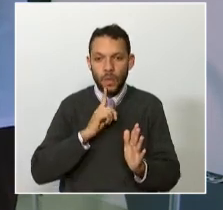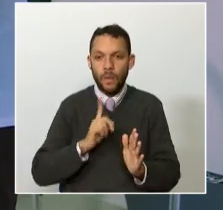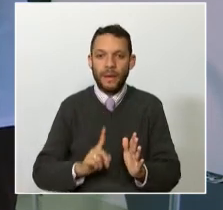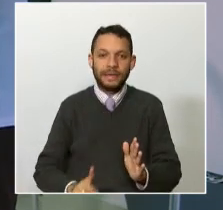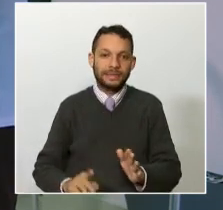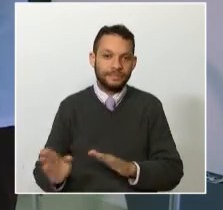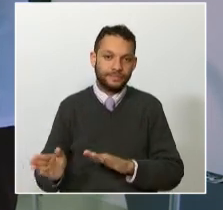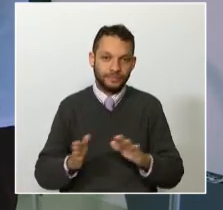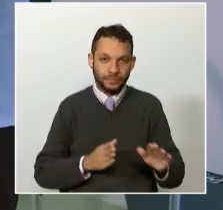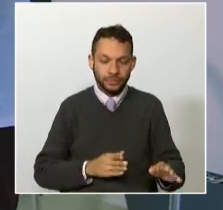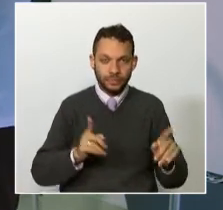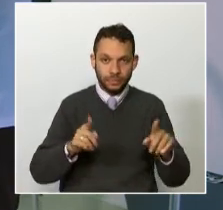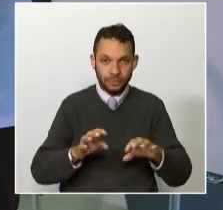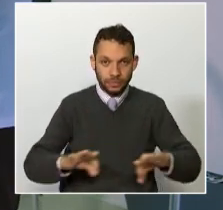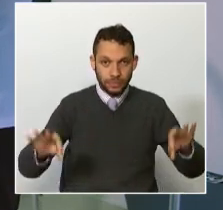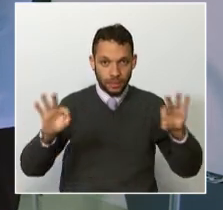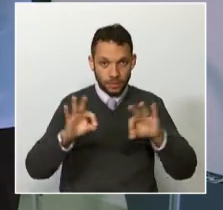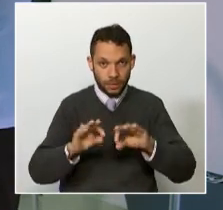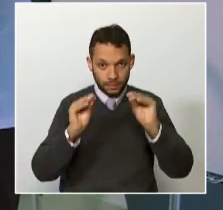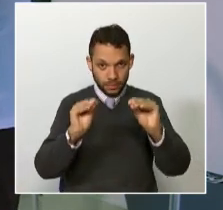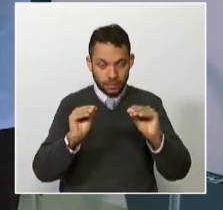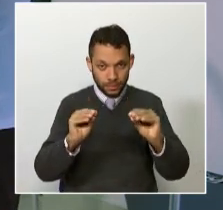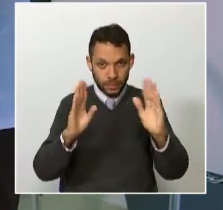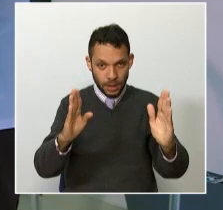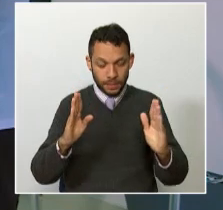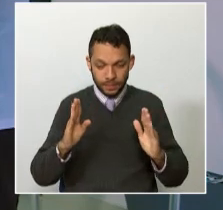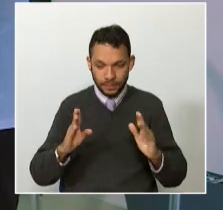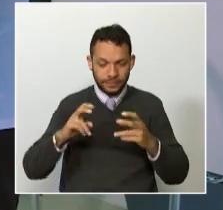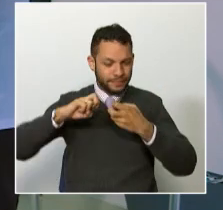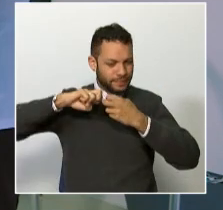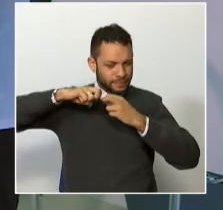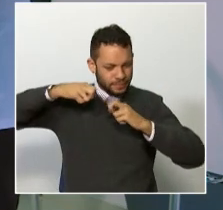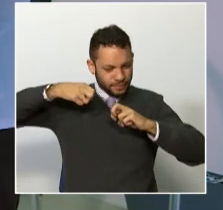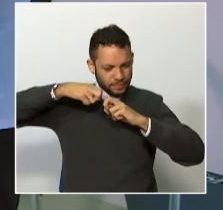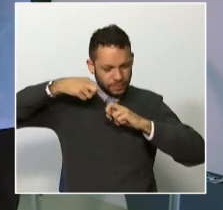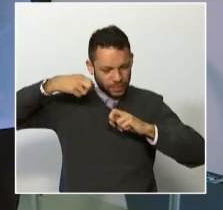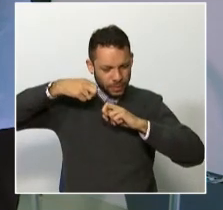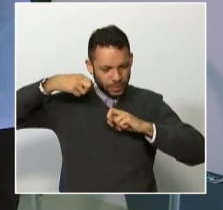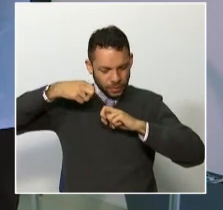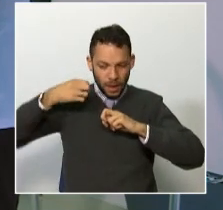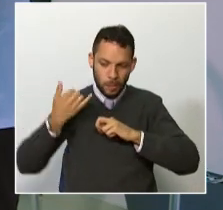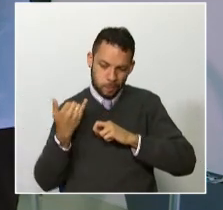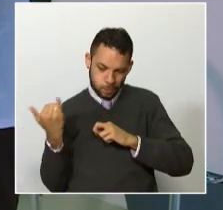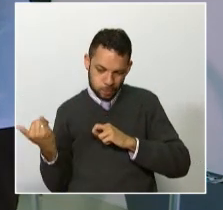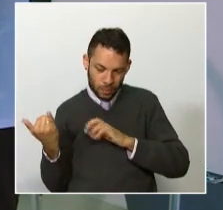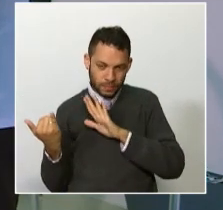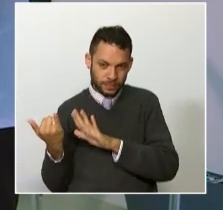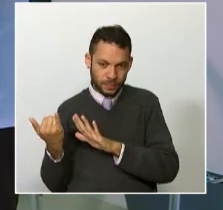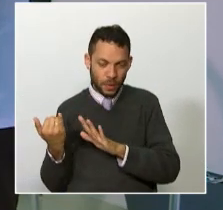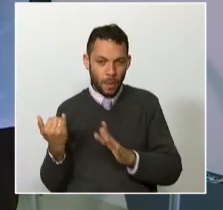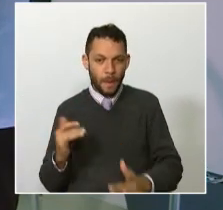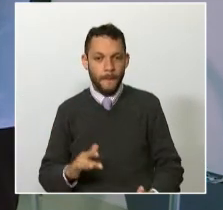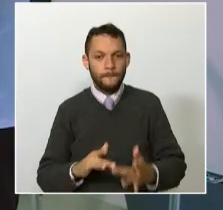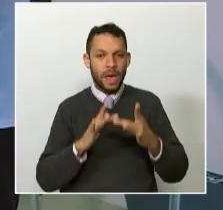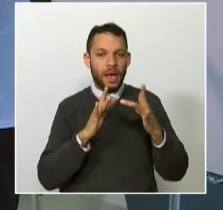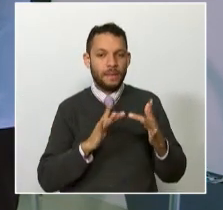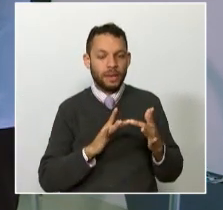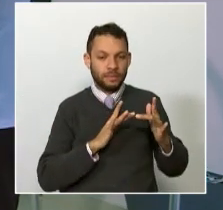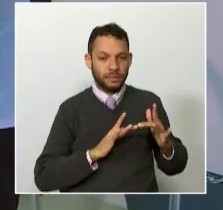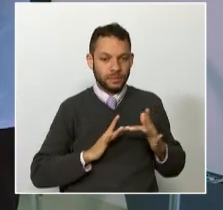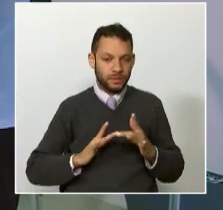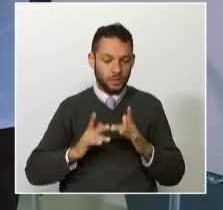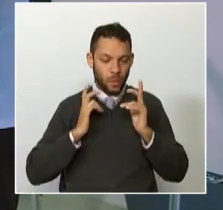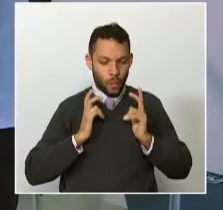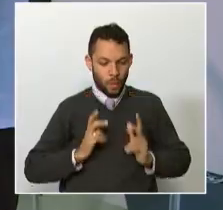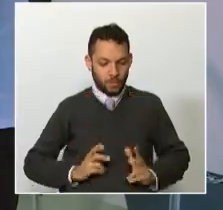necesita… Hay una correlación importante de la articulación de que estamos hablando con las articulaciones sacroiliacas que están en la